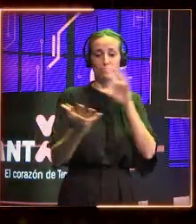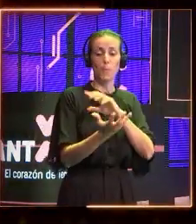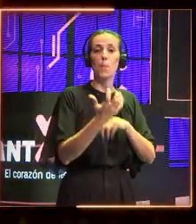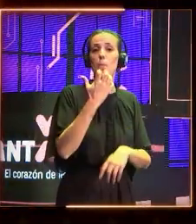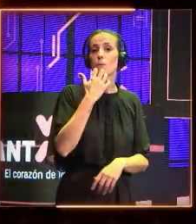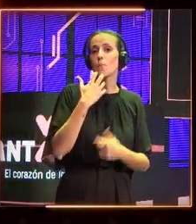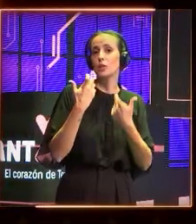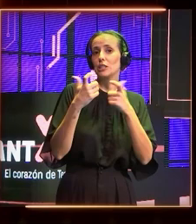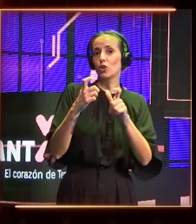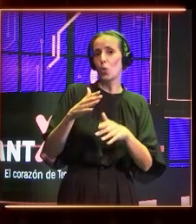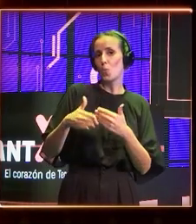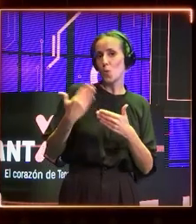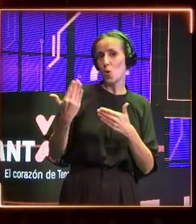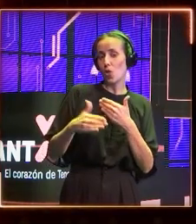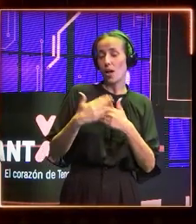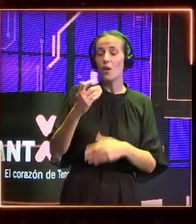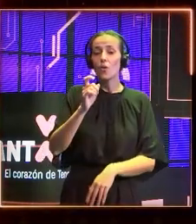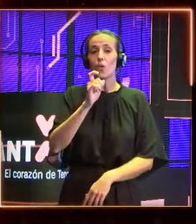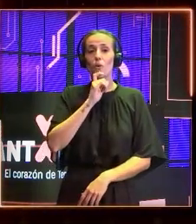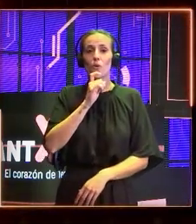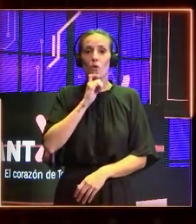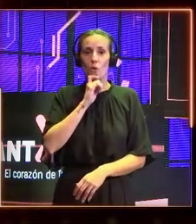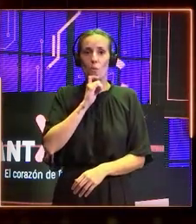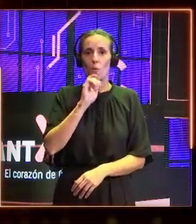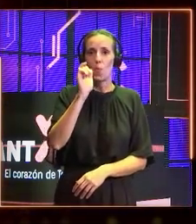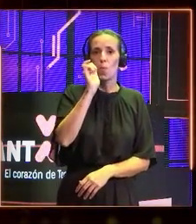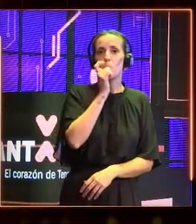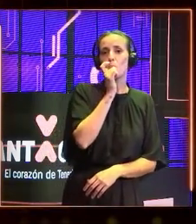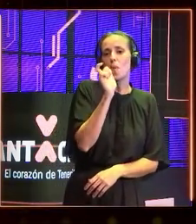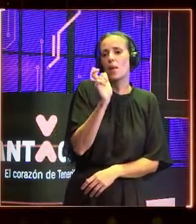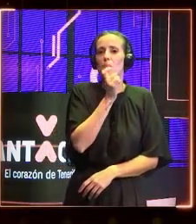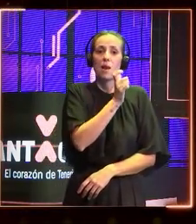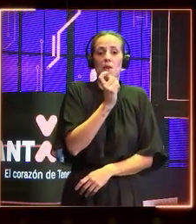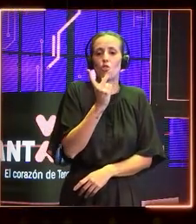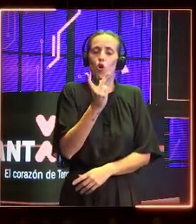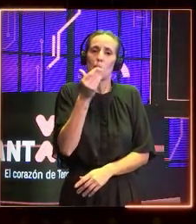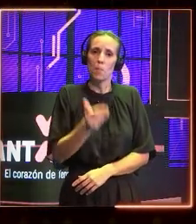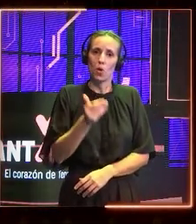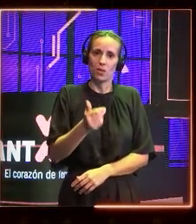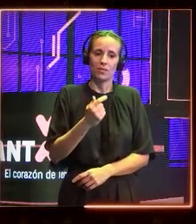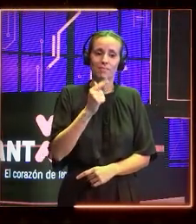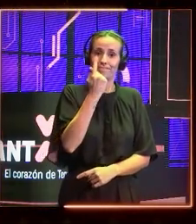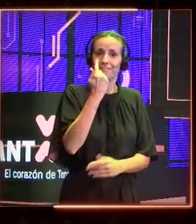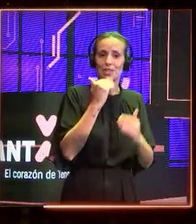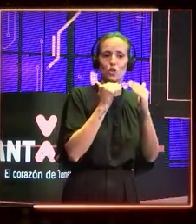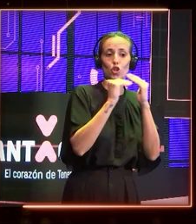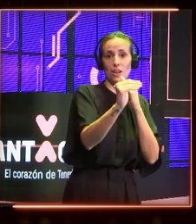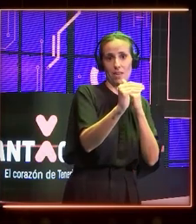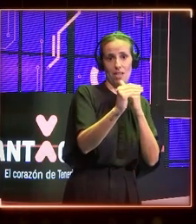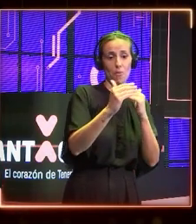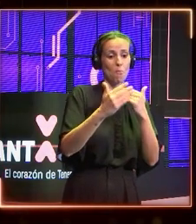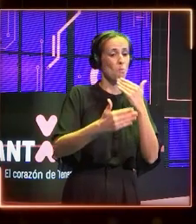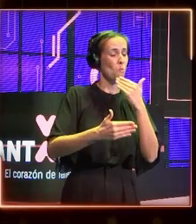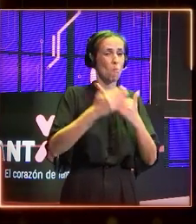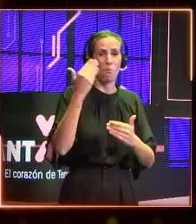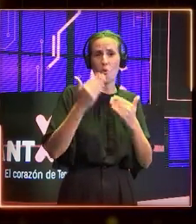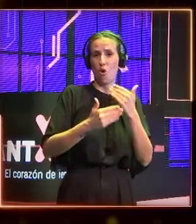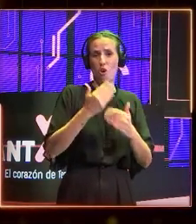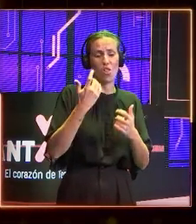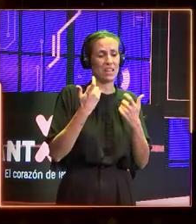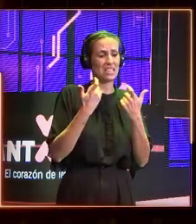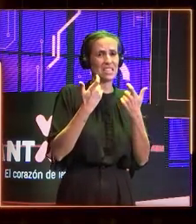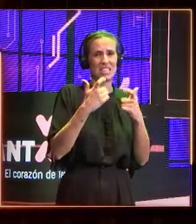moda Cómo impactando en dos términos muy importantes el primer lugar en la sostenibilidad la moda es uno de los sectores más